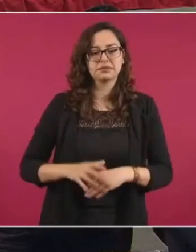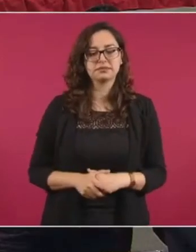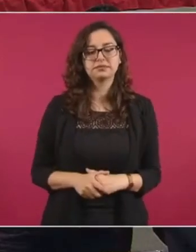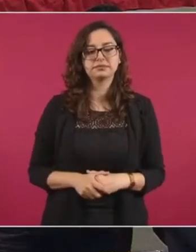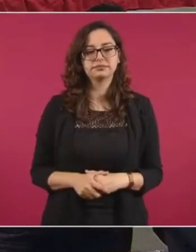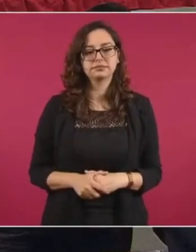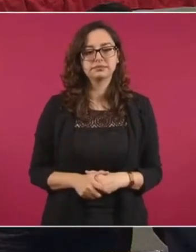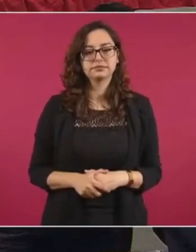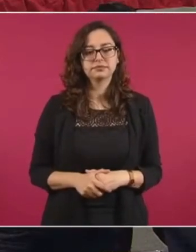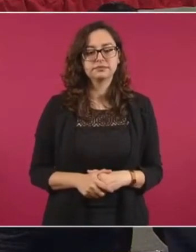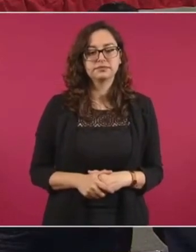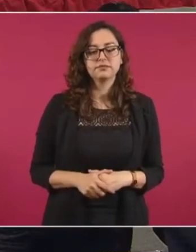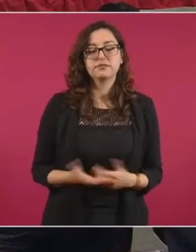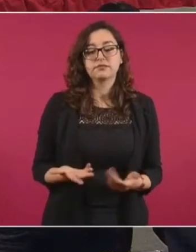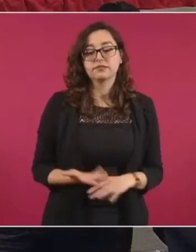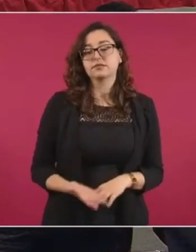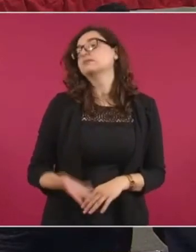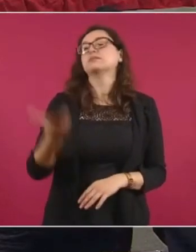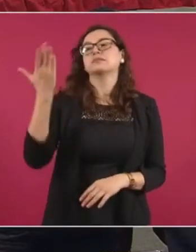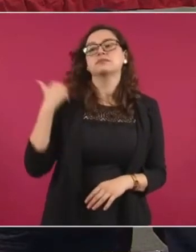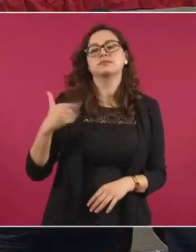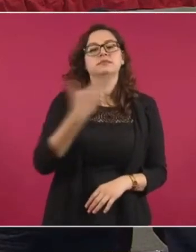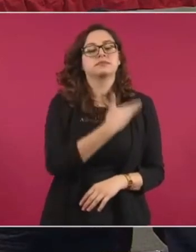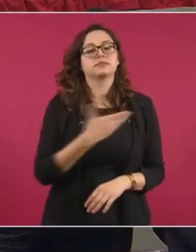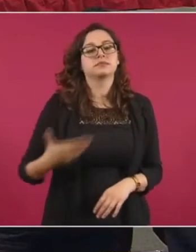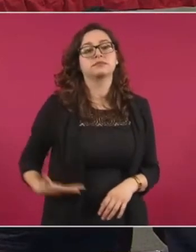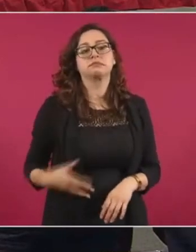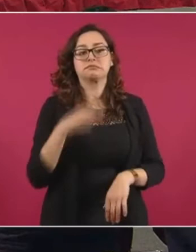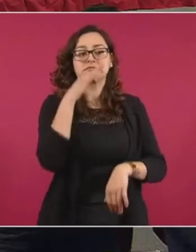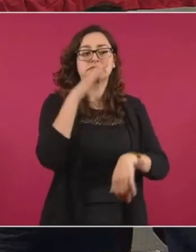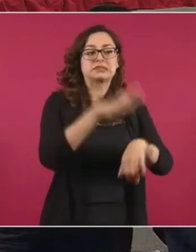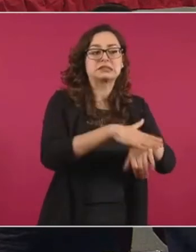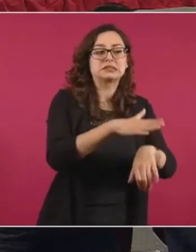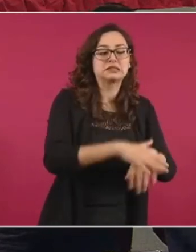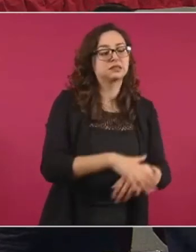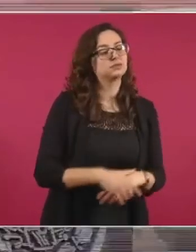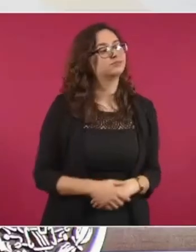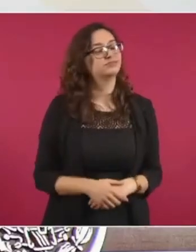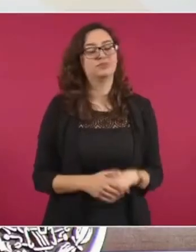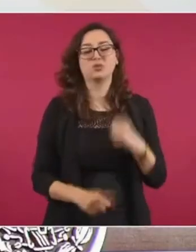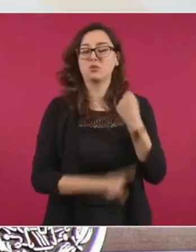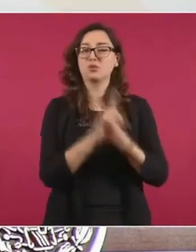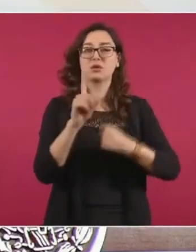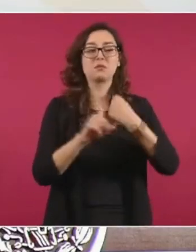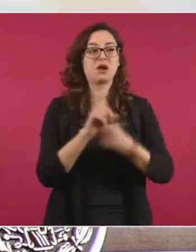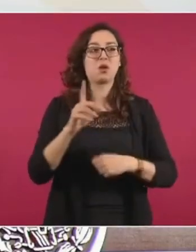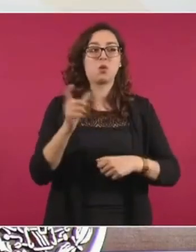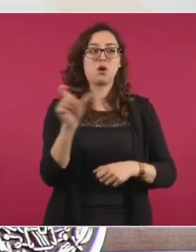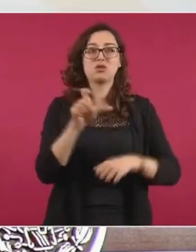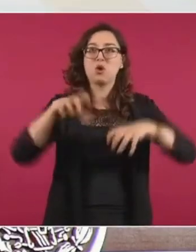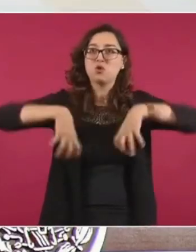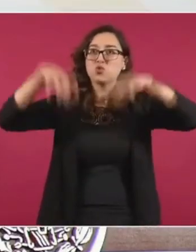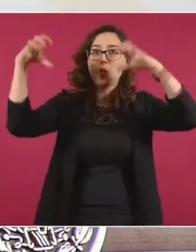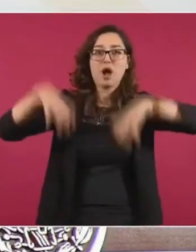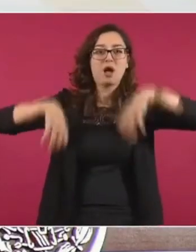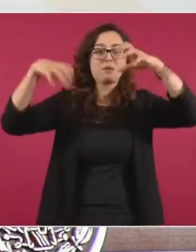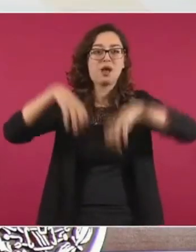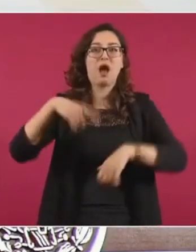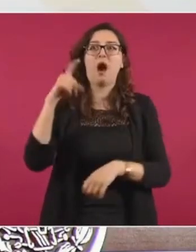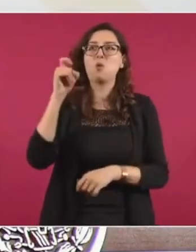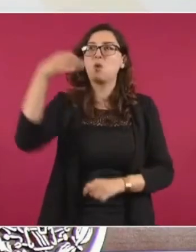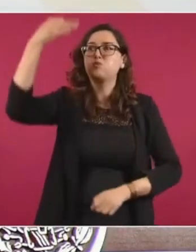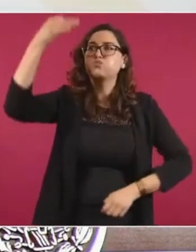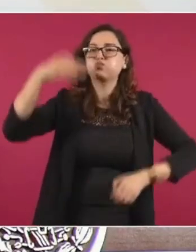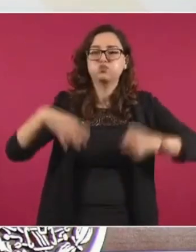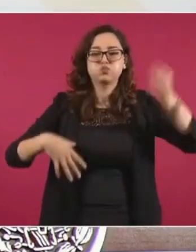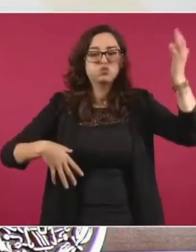Como se lo manifesté al señor presidente, uno de nuestros dolores de cabeza son las filtraciones de agua. Con apoyo de los